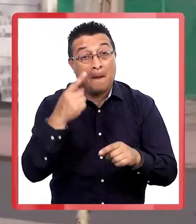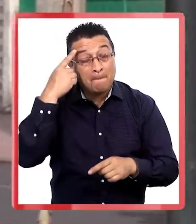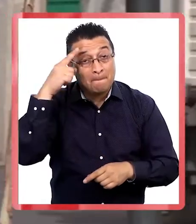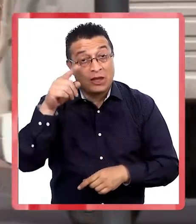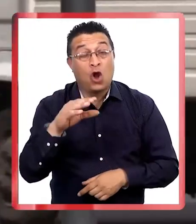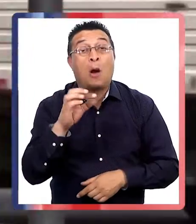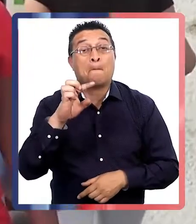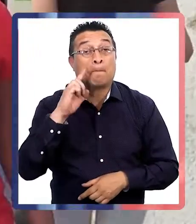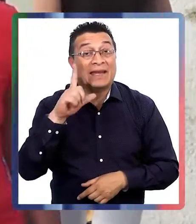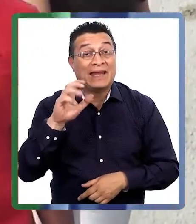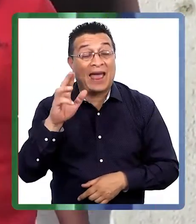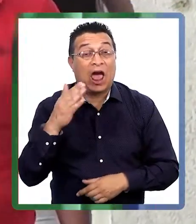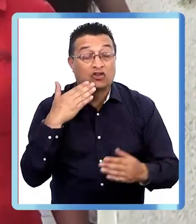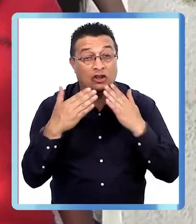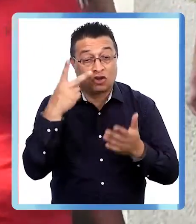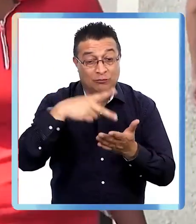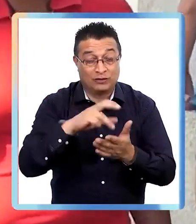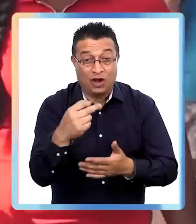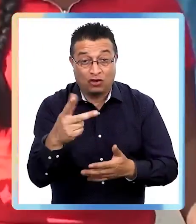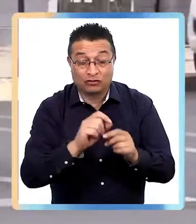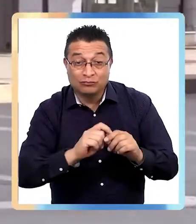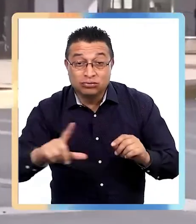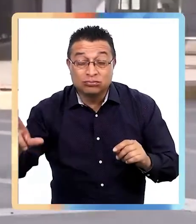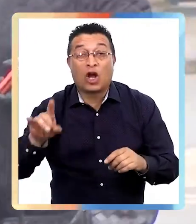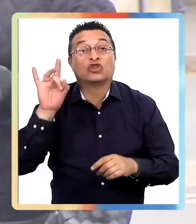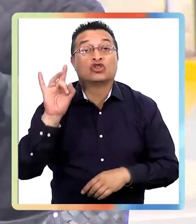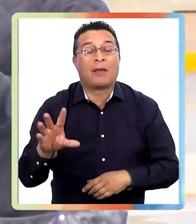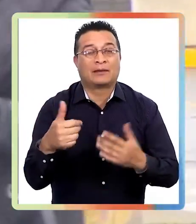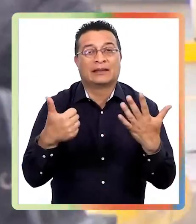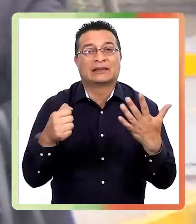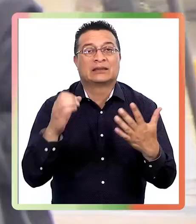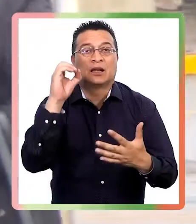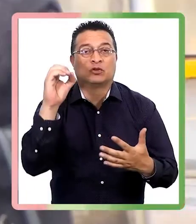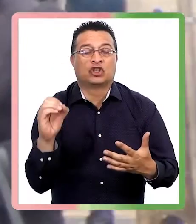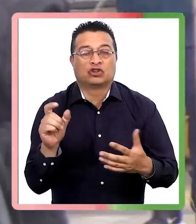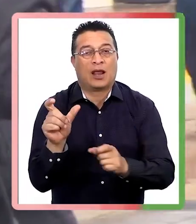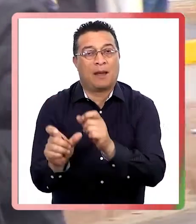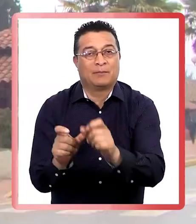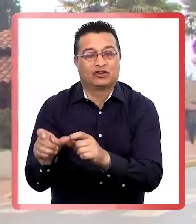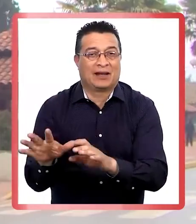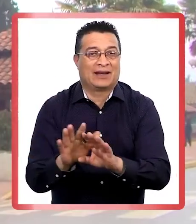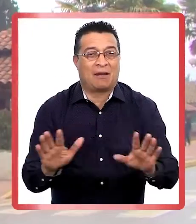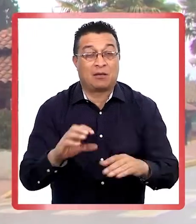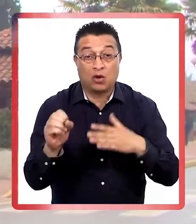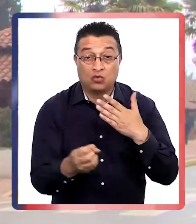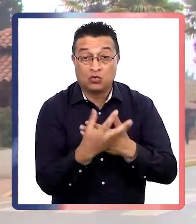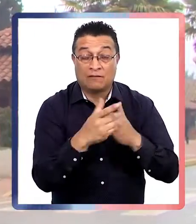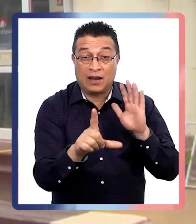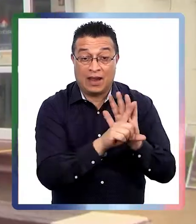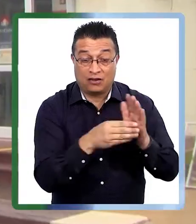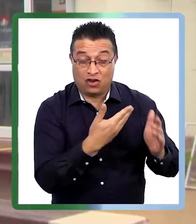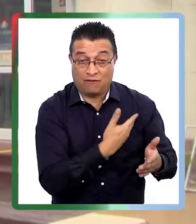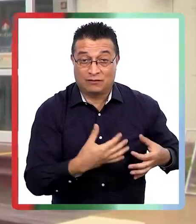la cobertura del pilar solidario desde el 2008 en que se creó era solamente para el 60% de la población. Y la nueva